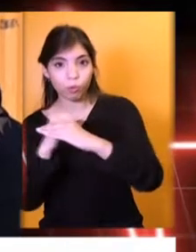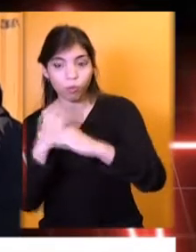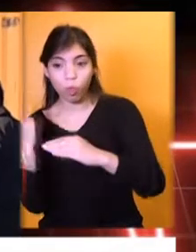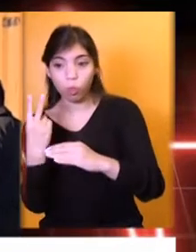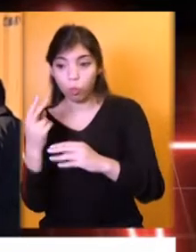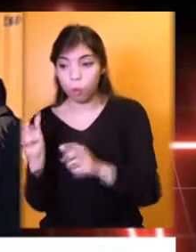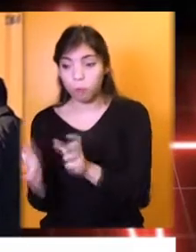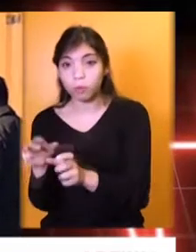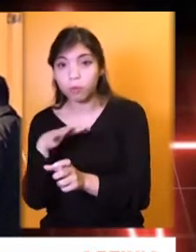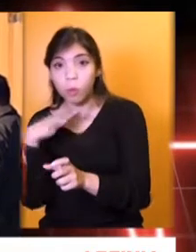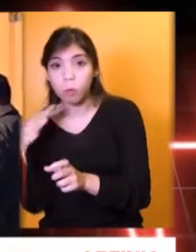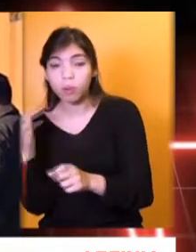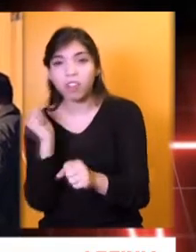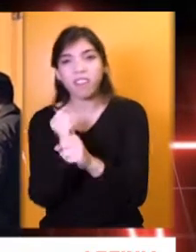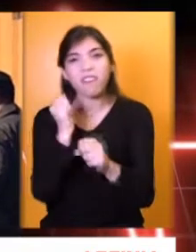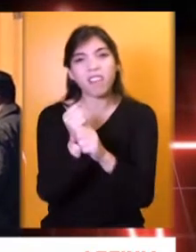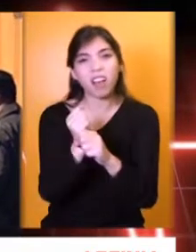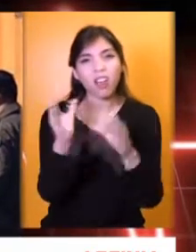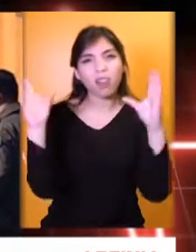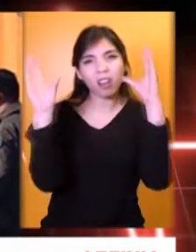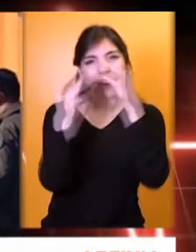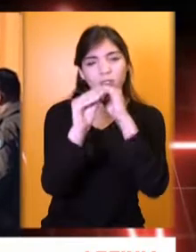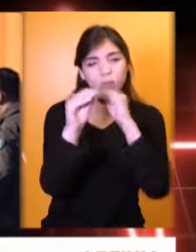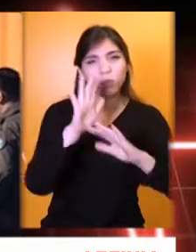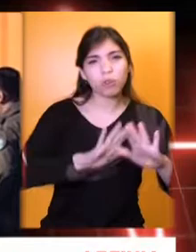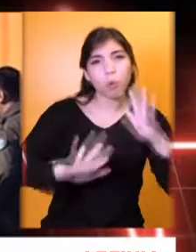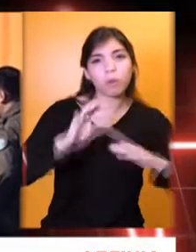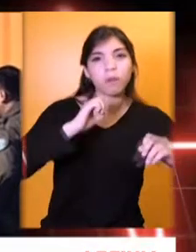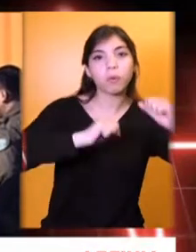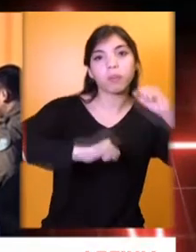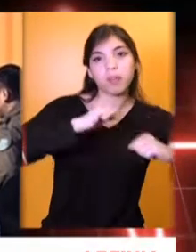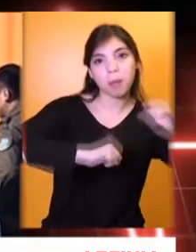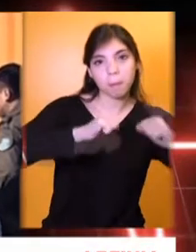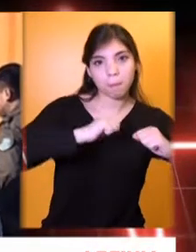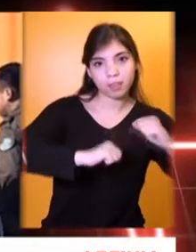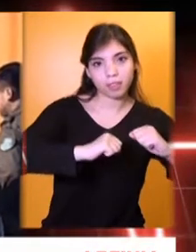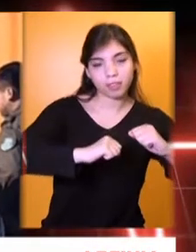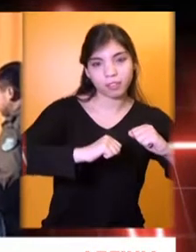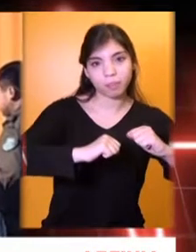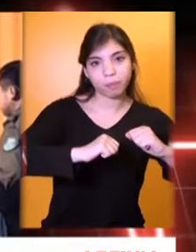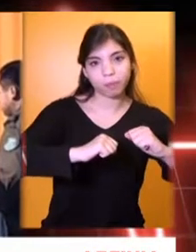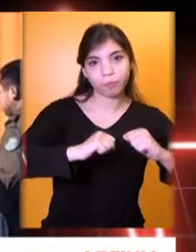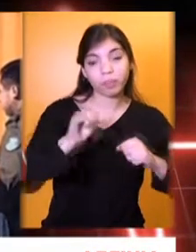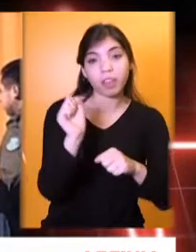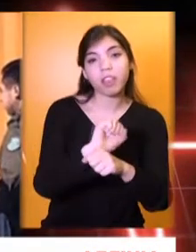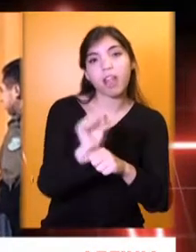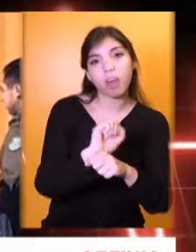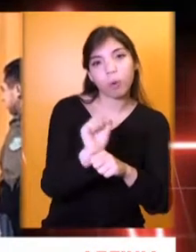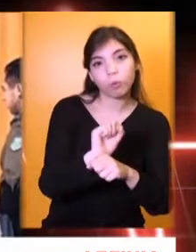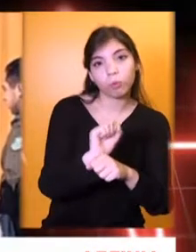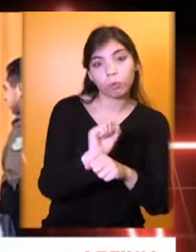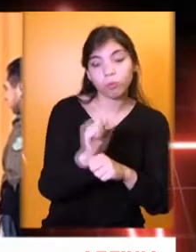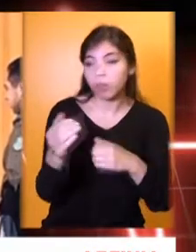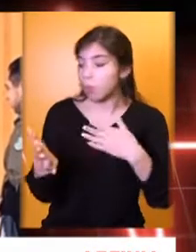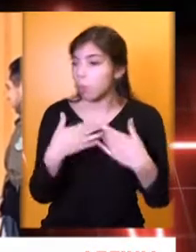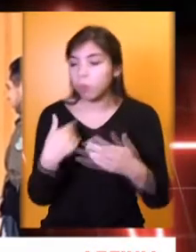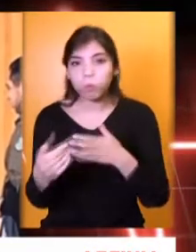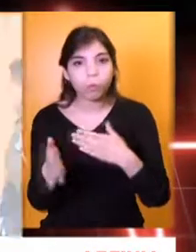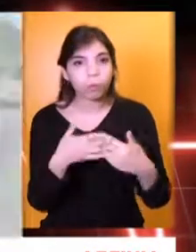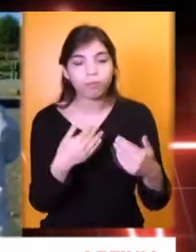dar con el cuerpo de los dos trabajadores que se desempeñaban como nocheros para la empresa Transporte Sánchez y que se habrían